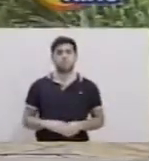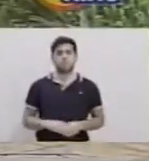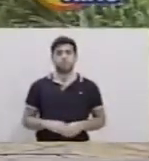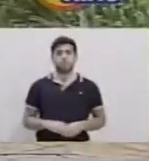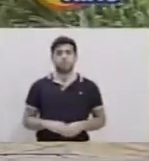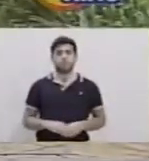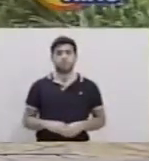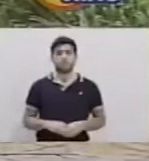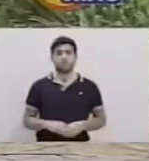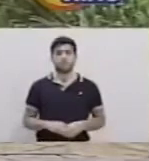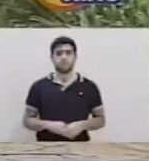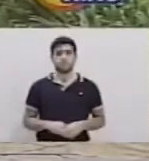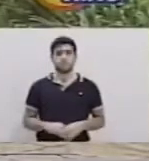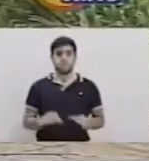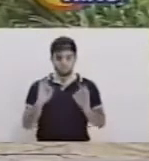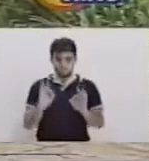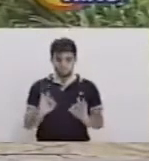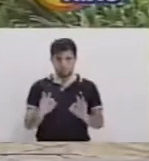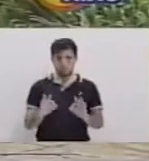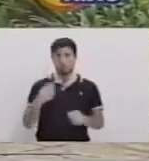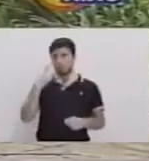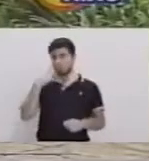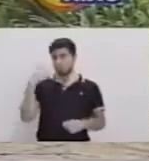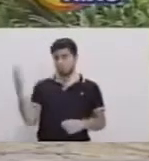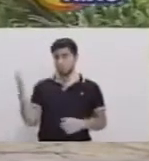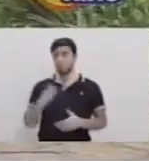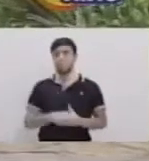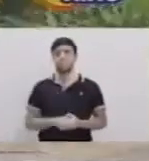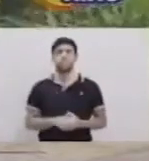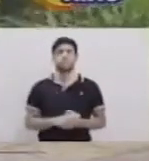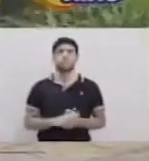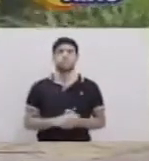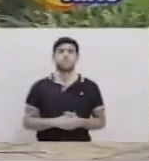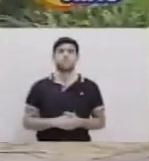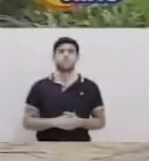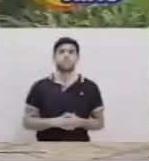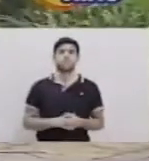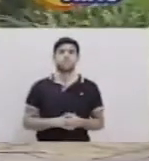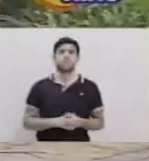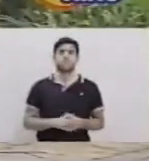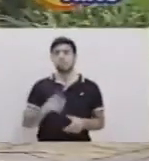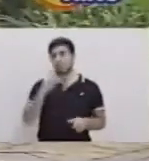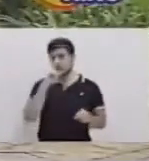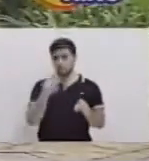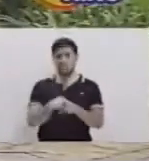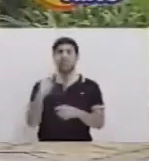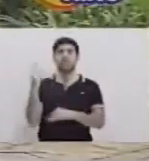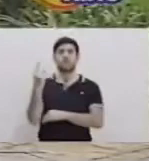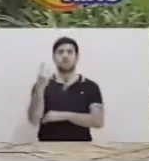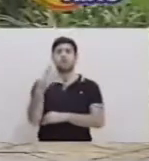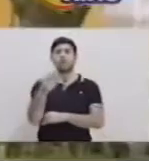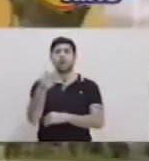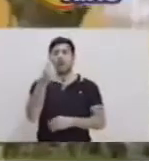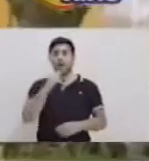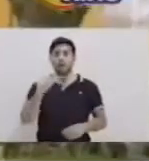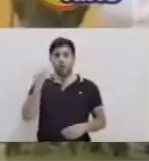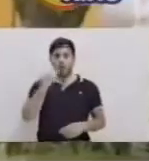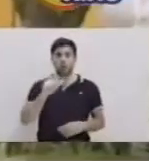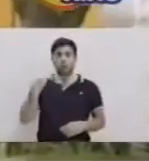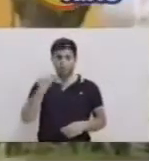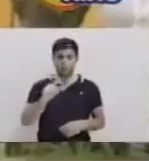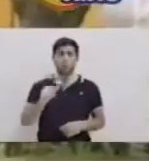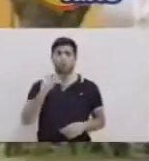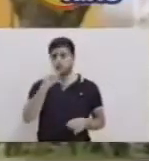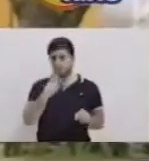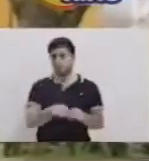El otro lado. Muy bien. Es necesario también que tome un poquito de agua pura, porque